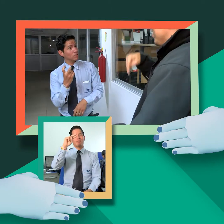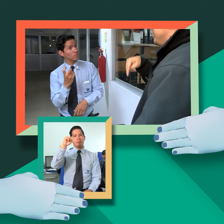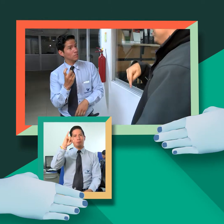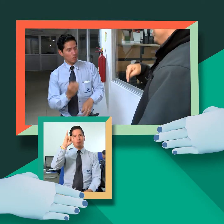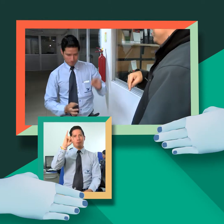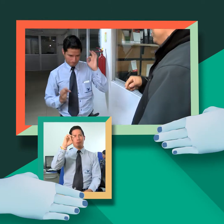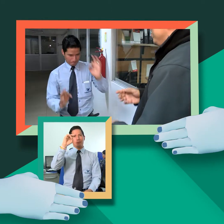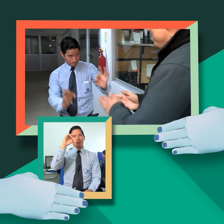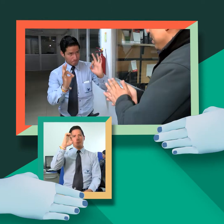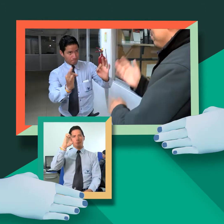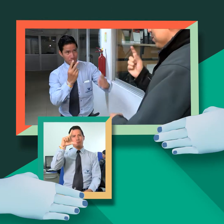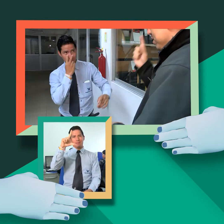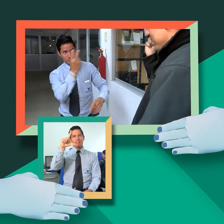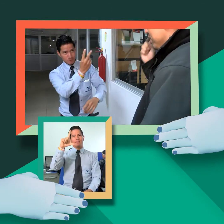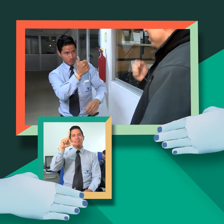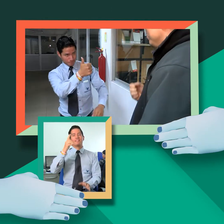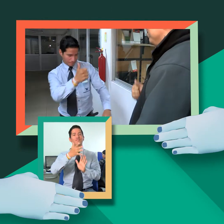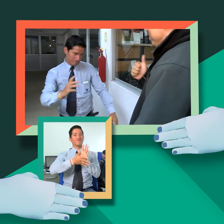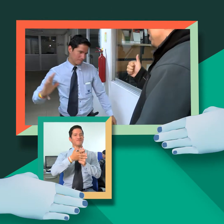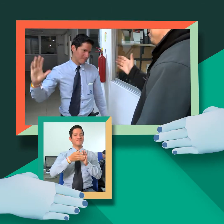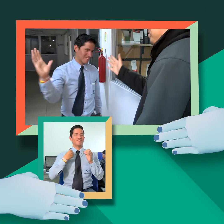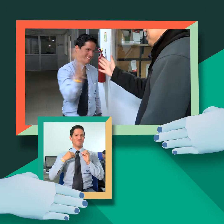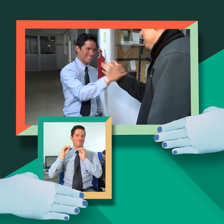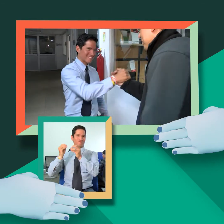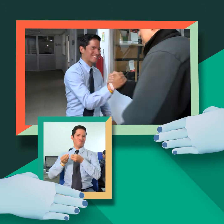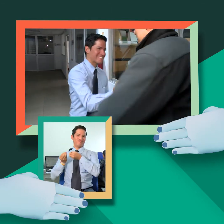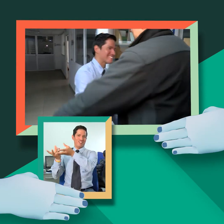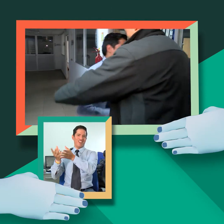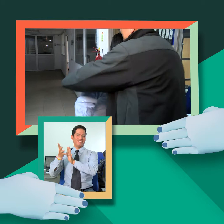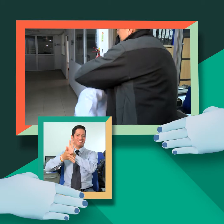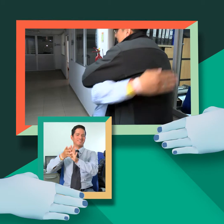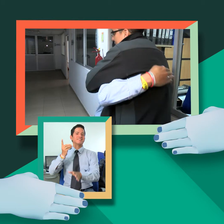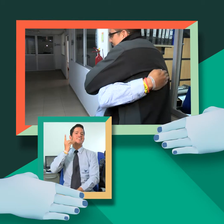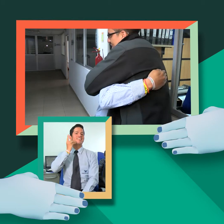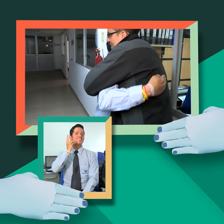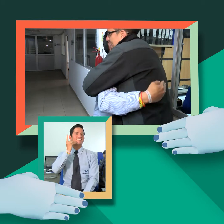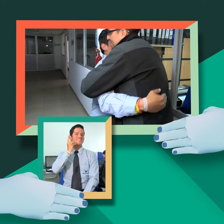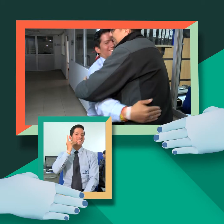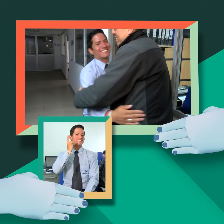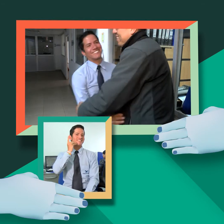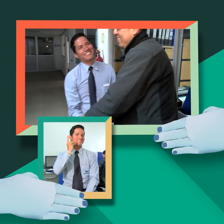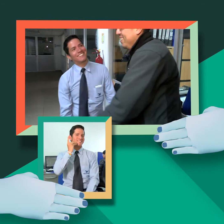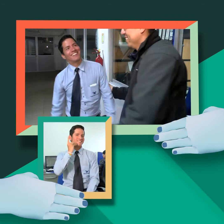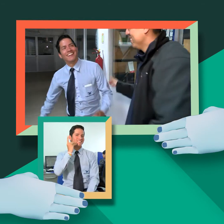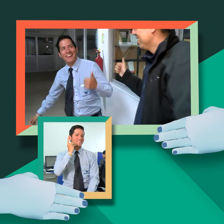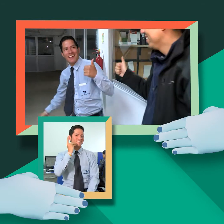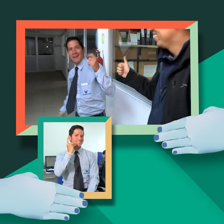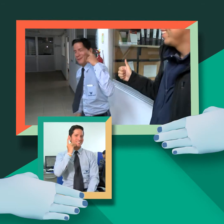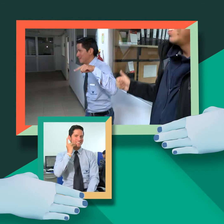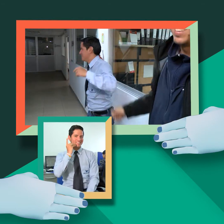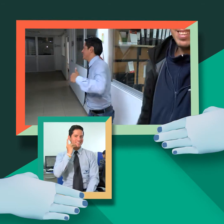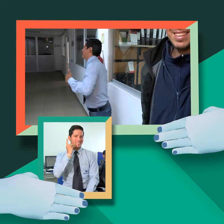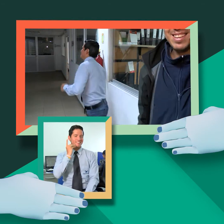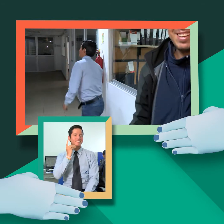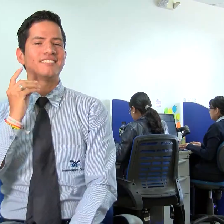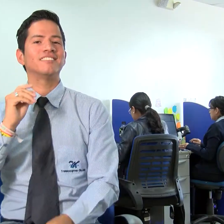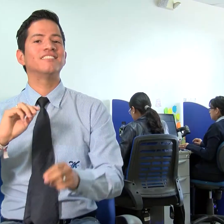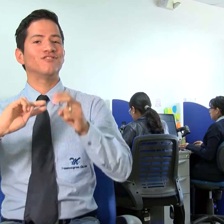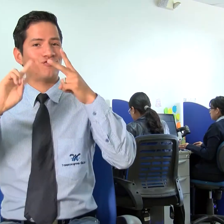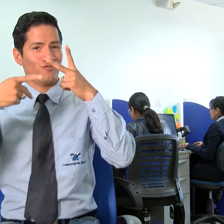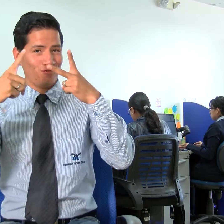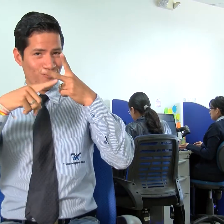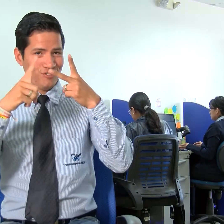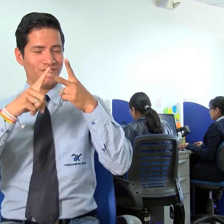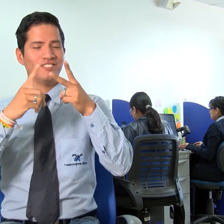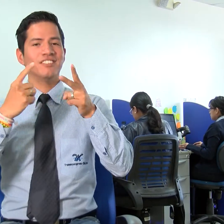Algunas imitándome, riéndonos, bromeando. Los que más han aprendido son Daniel. La seña con la que